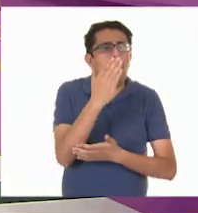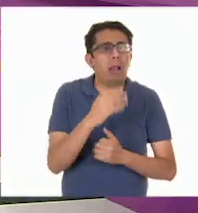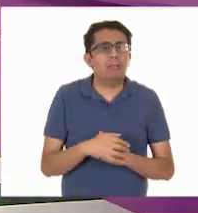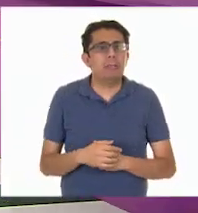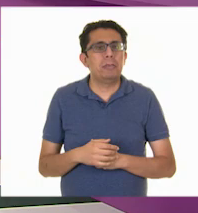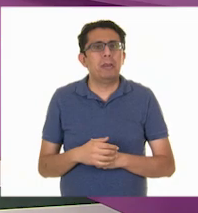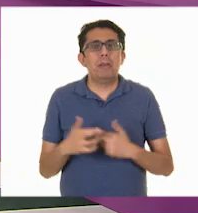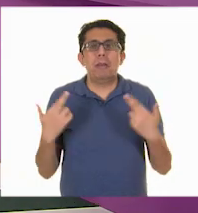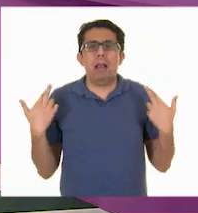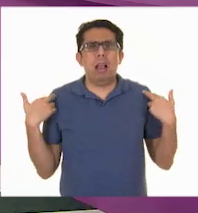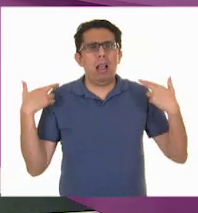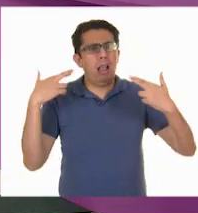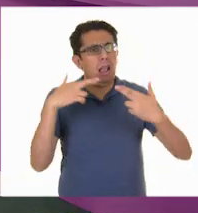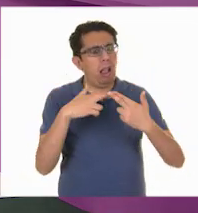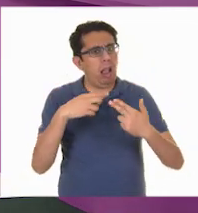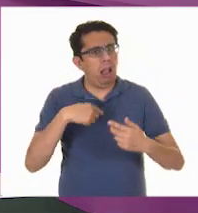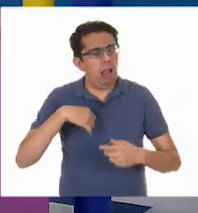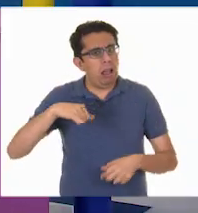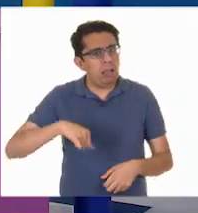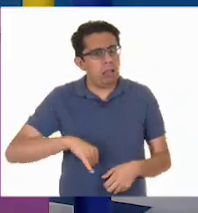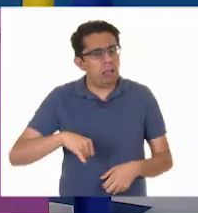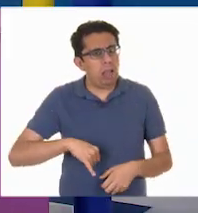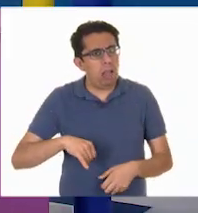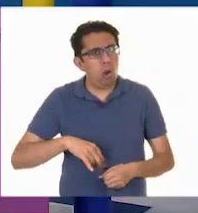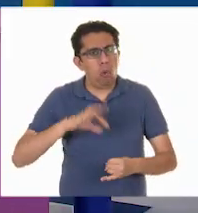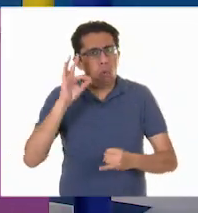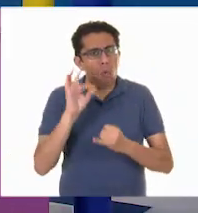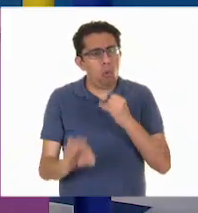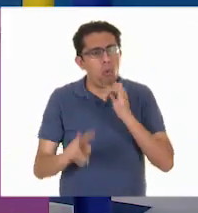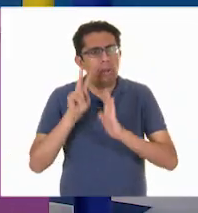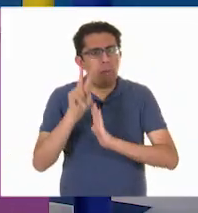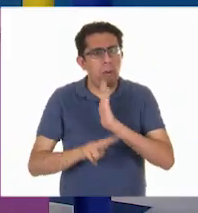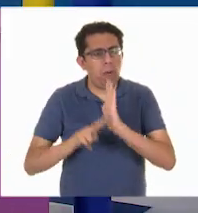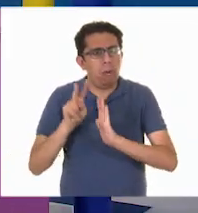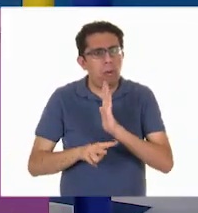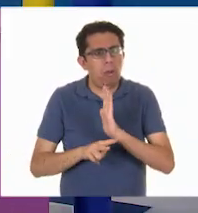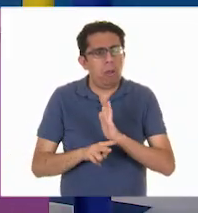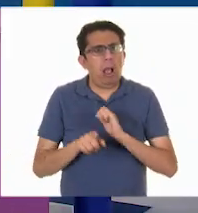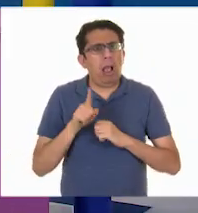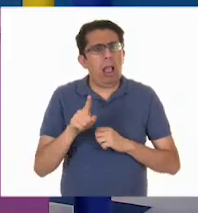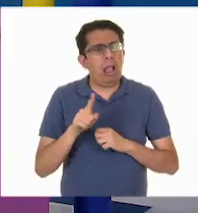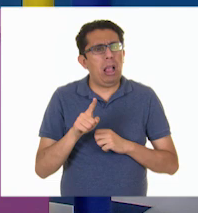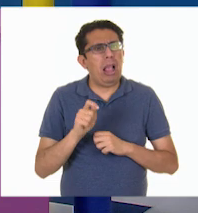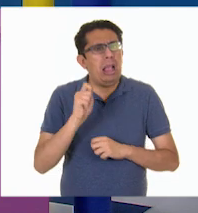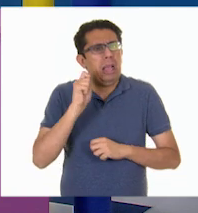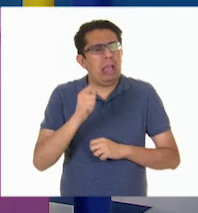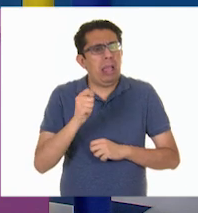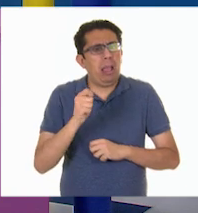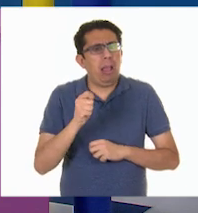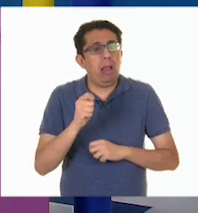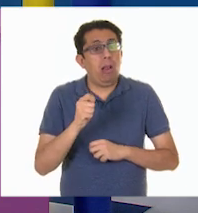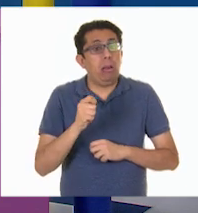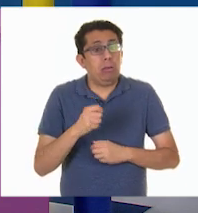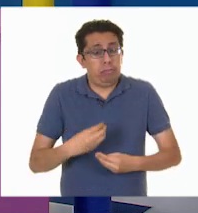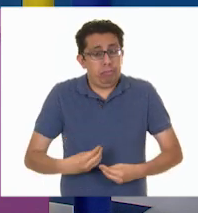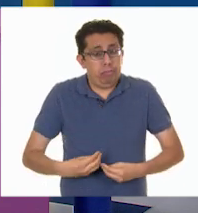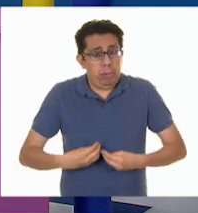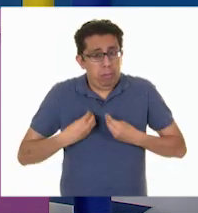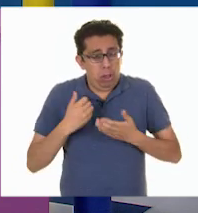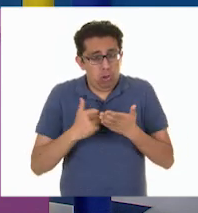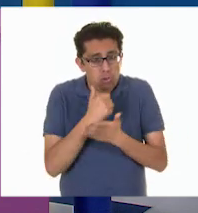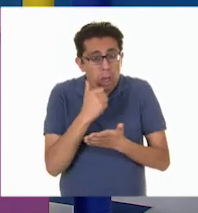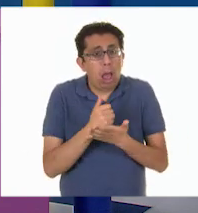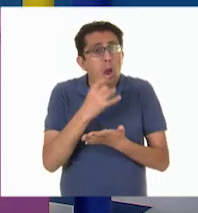Maestra, me llamó muchísimo la atención el final del video. Ser ciudadano es más que votar. Entonces,